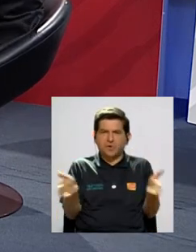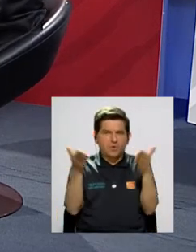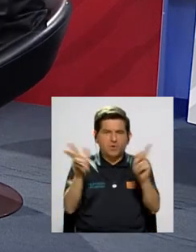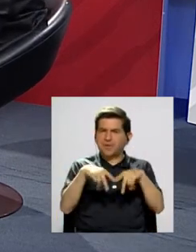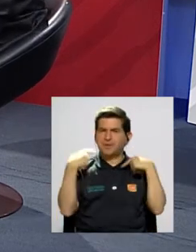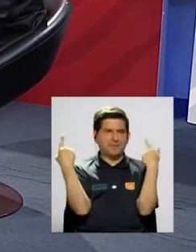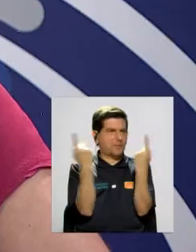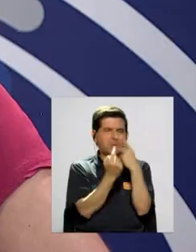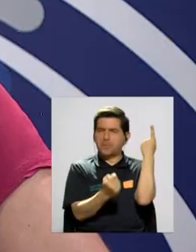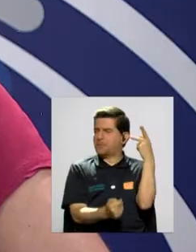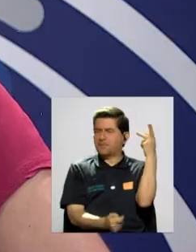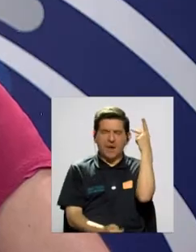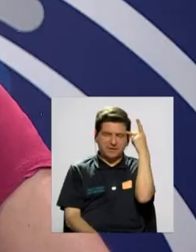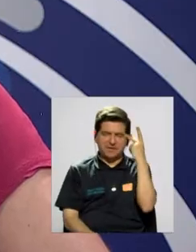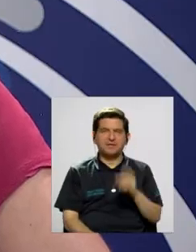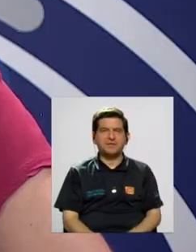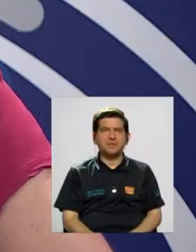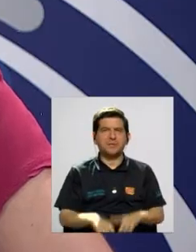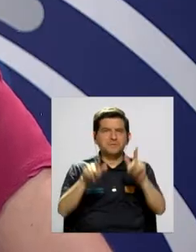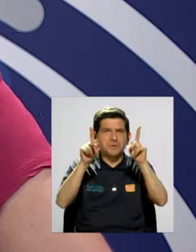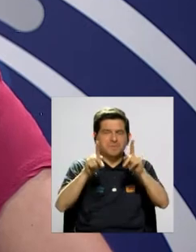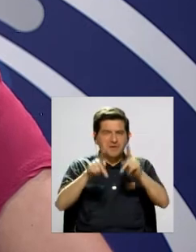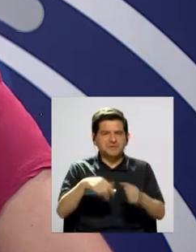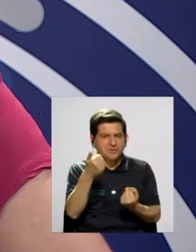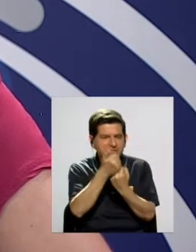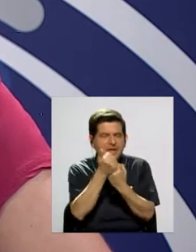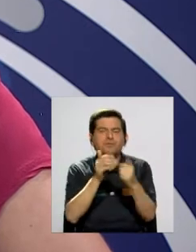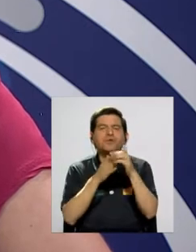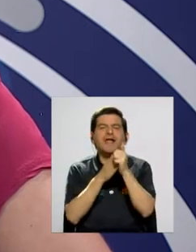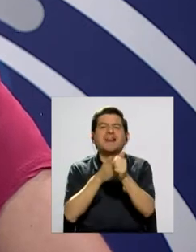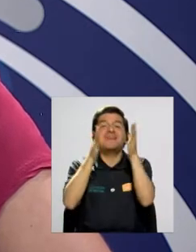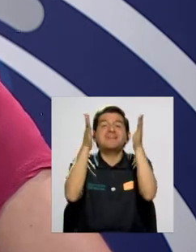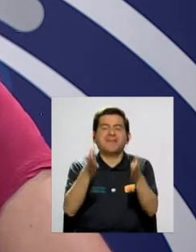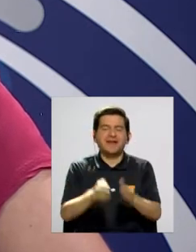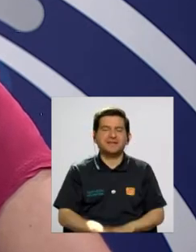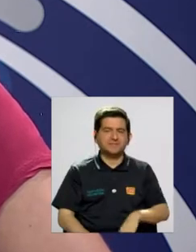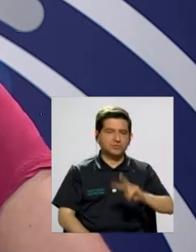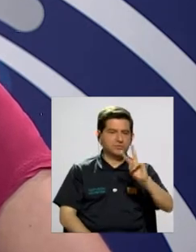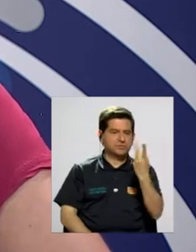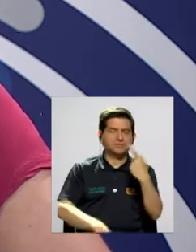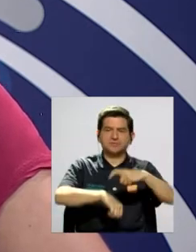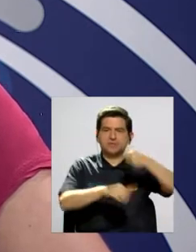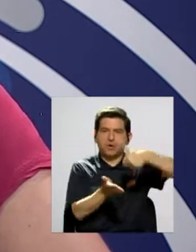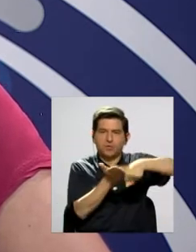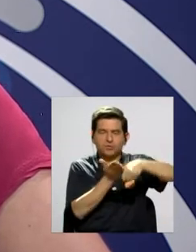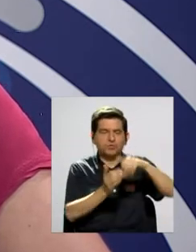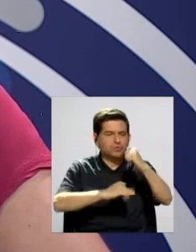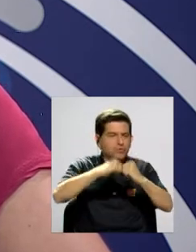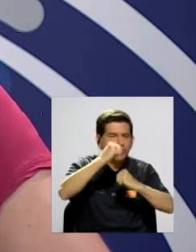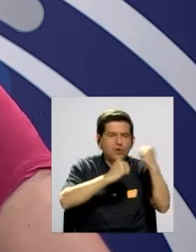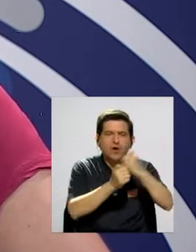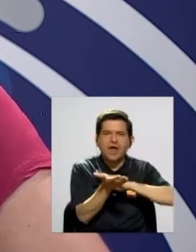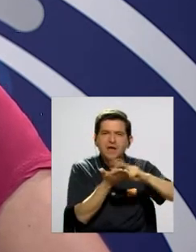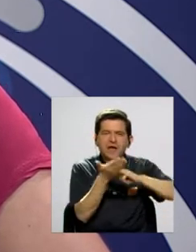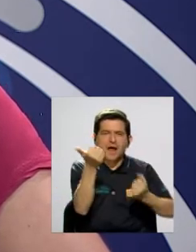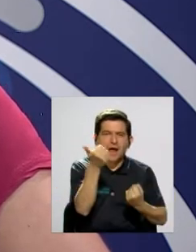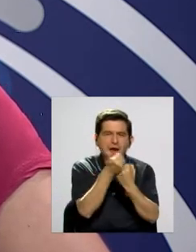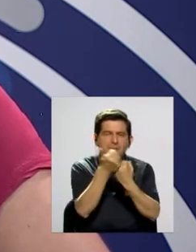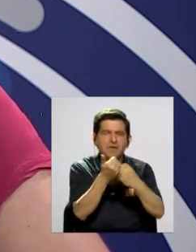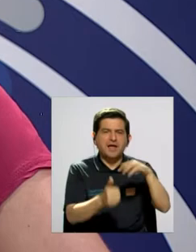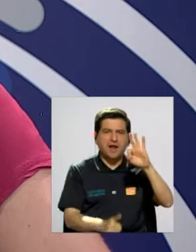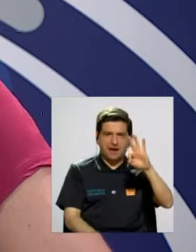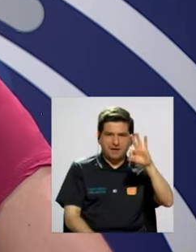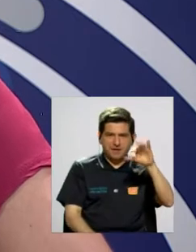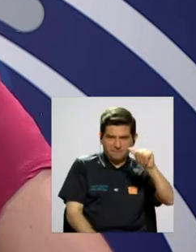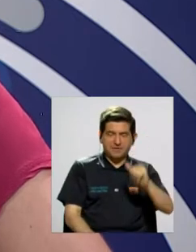partidos políticos, se motivan por liderazgos. Y si vemos esta segunda ronda, decían que la estructura liberacionista iba a apoyar a Fabricio